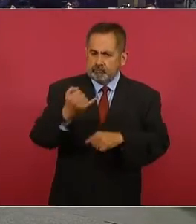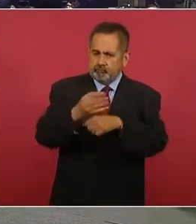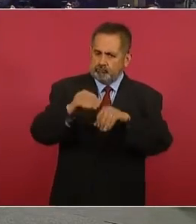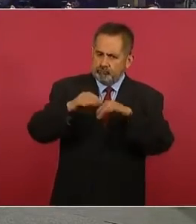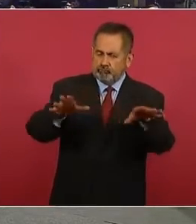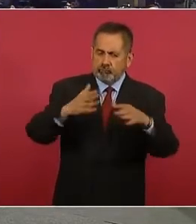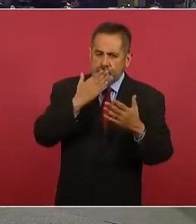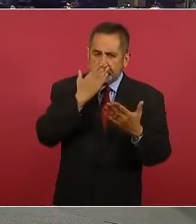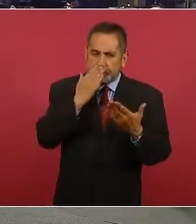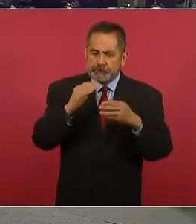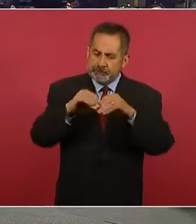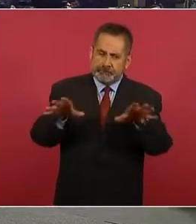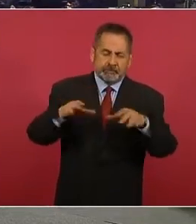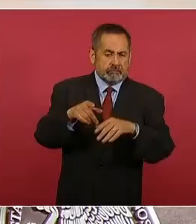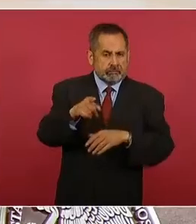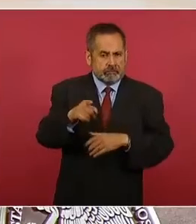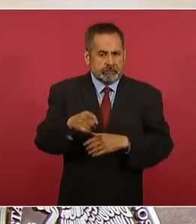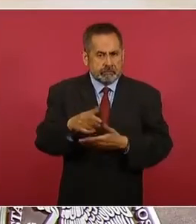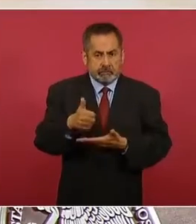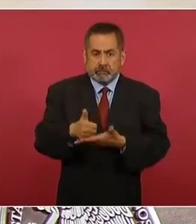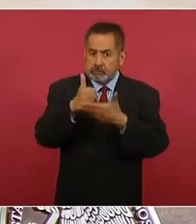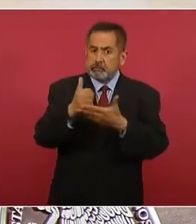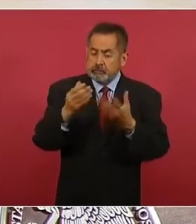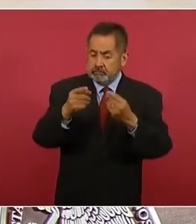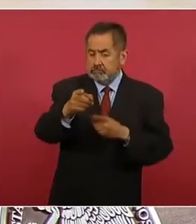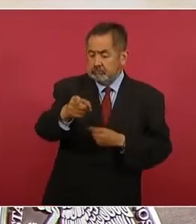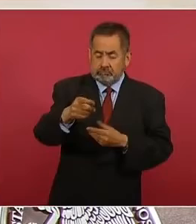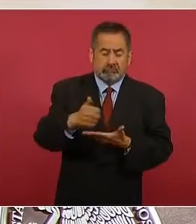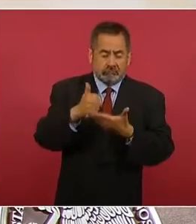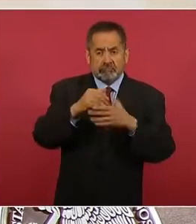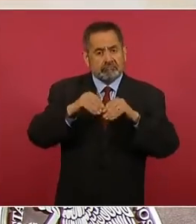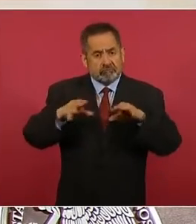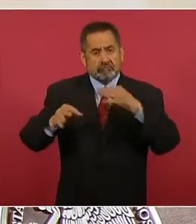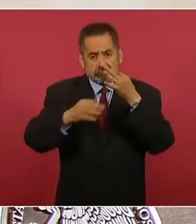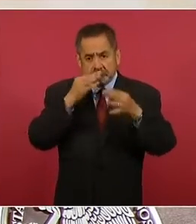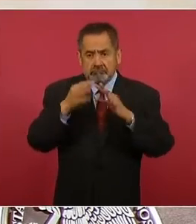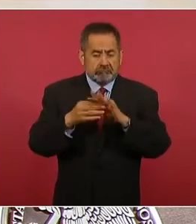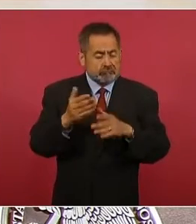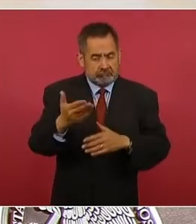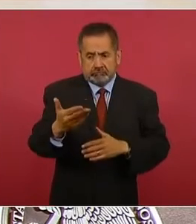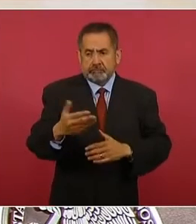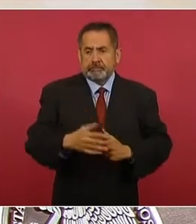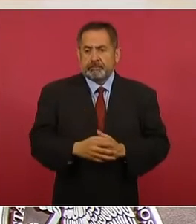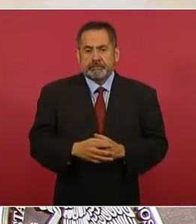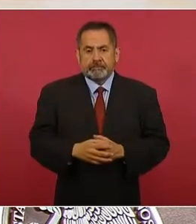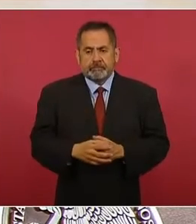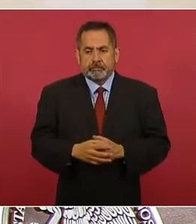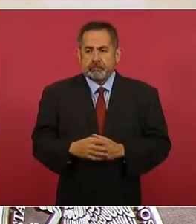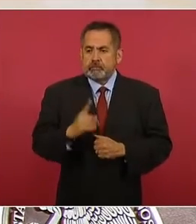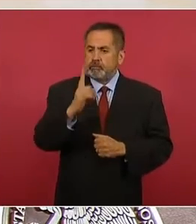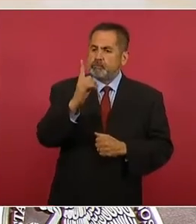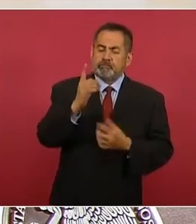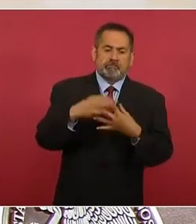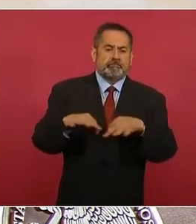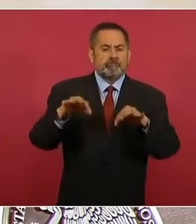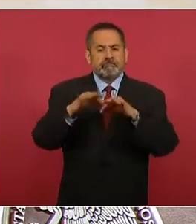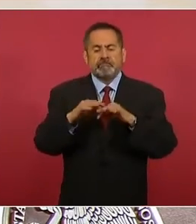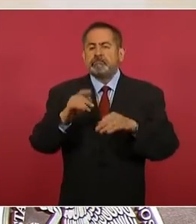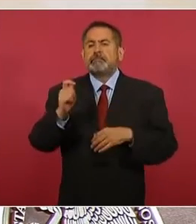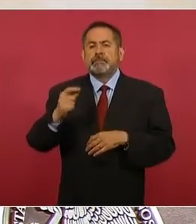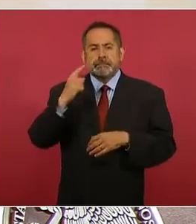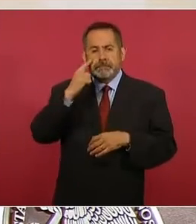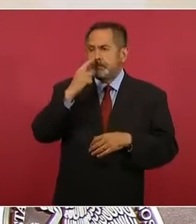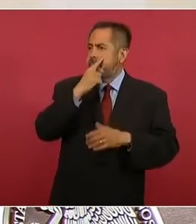porque esto ayuda mucho. la regla de oro de la